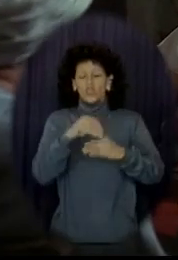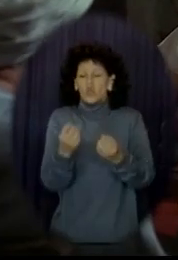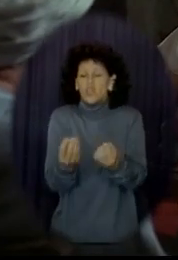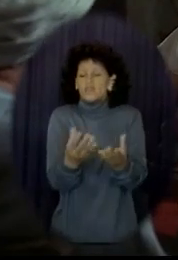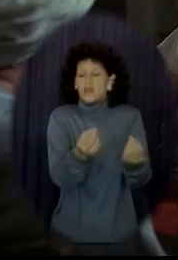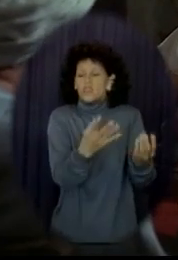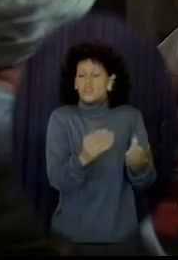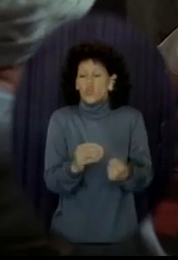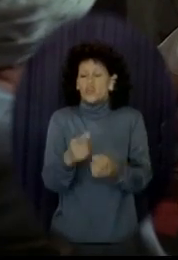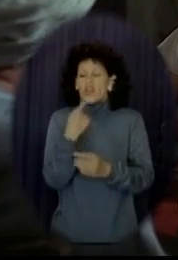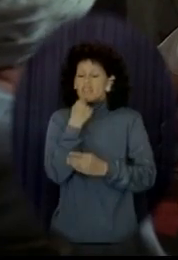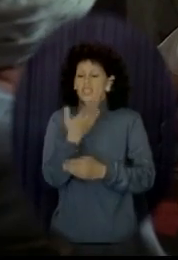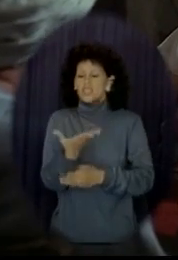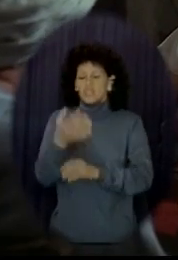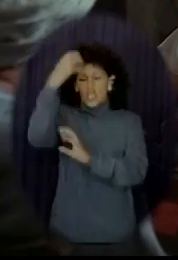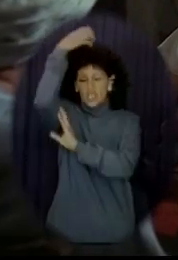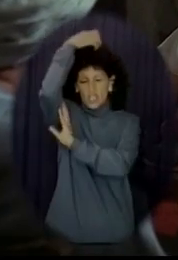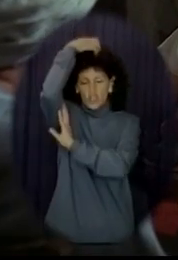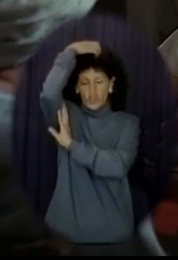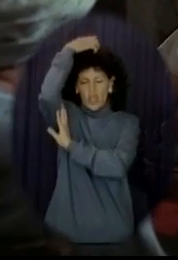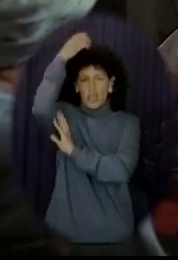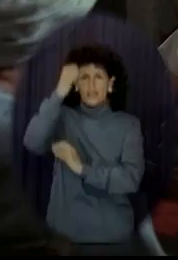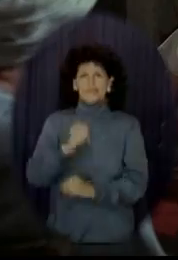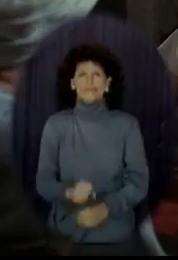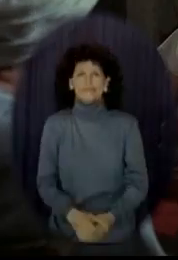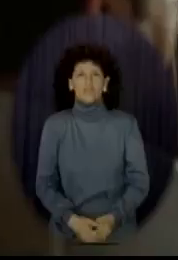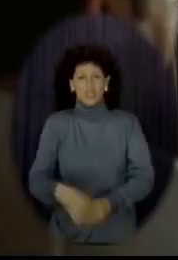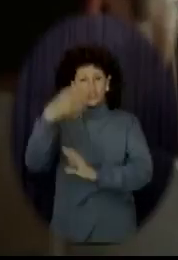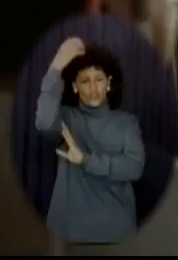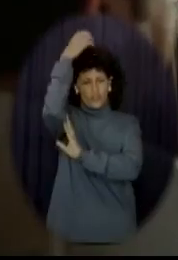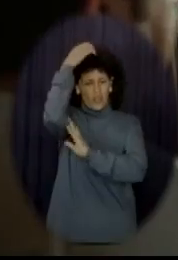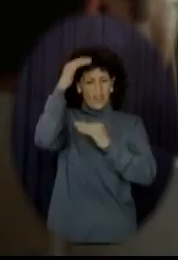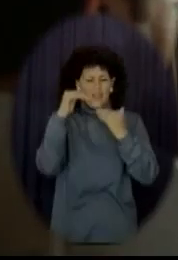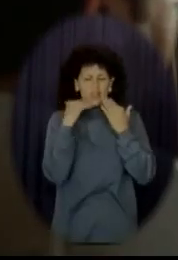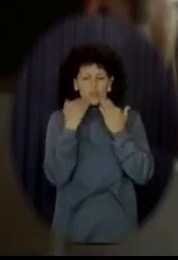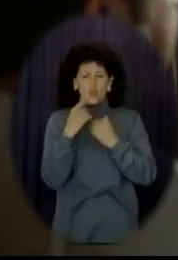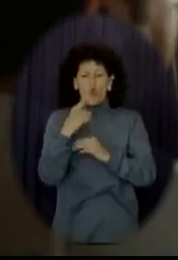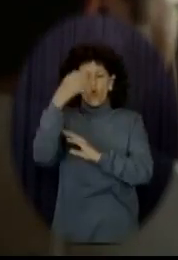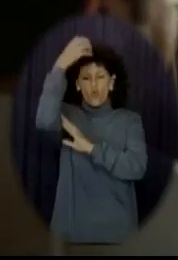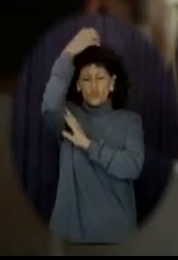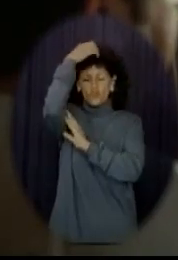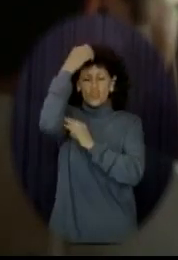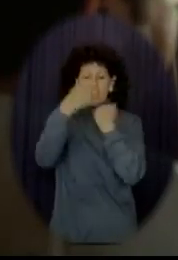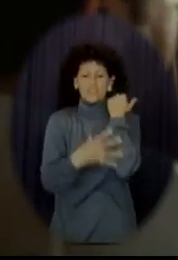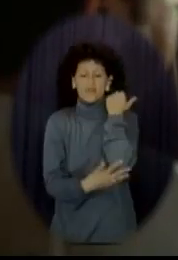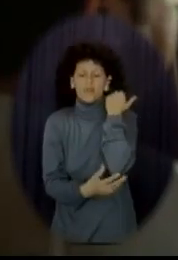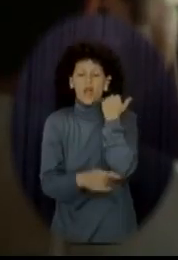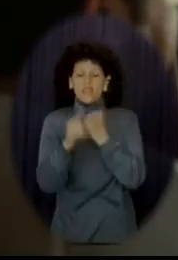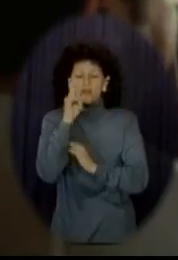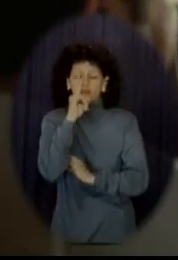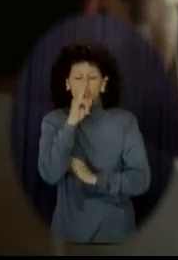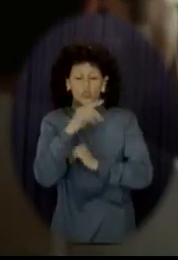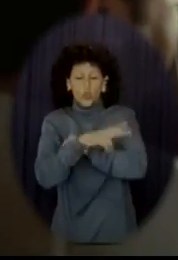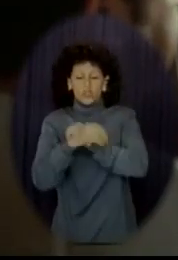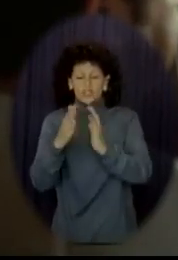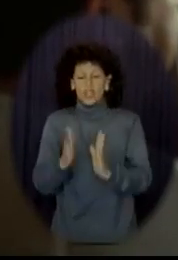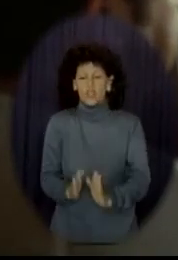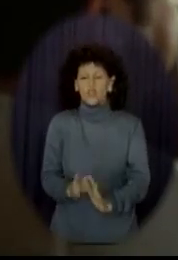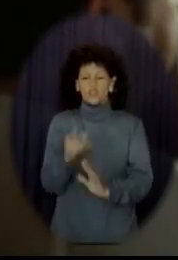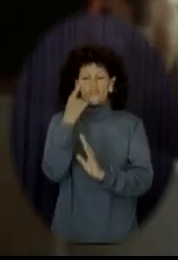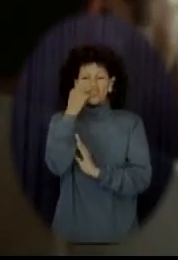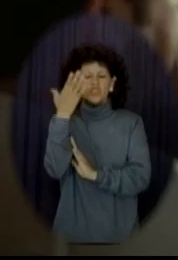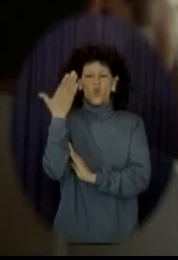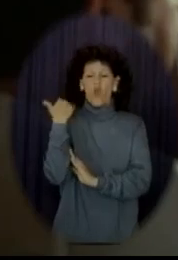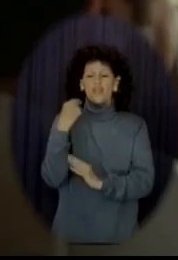Entiendo que la plebe lo considera su rey. ¿Un rey? Un rey de mendigos, prostitutas y ladrones. Lo hemos